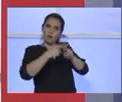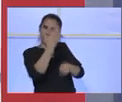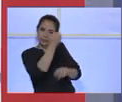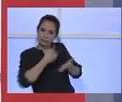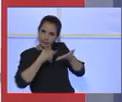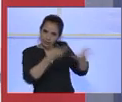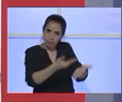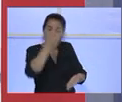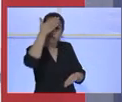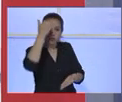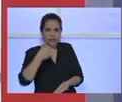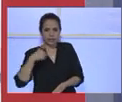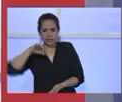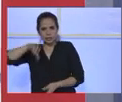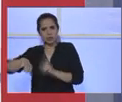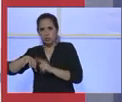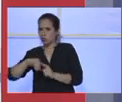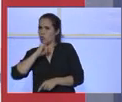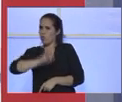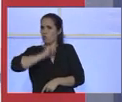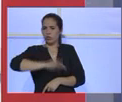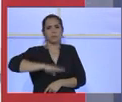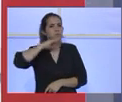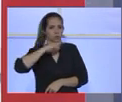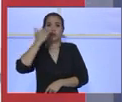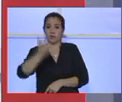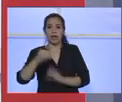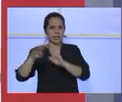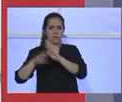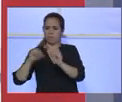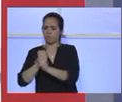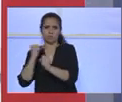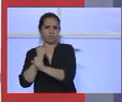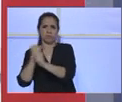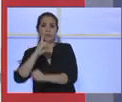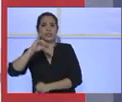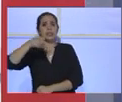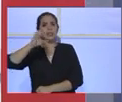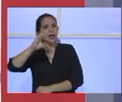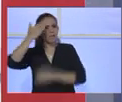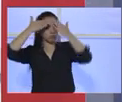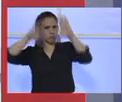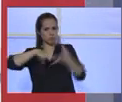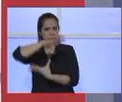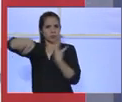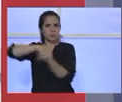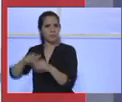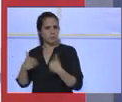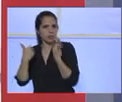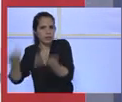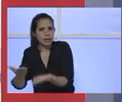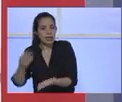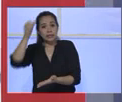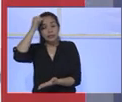institución sí tiene mucho para contar. Nuestra institución sí se ha convertido en la DINAC de la gente, cumpliendo con este rigor del Paraguay y de la